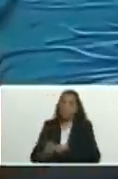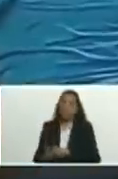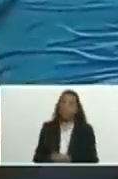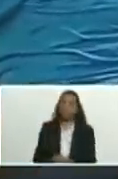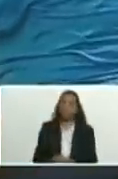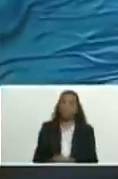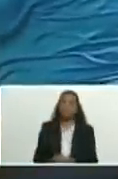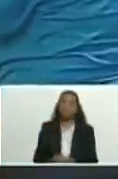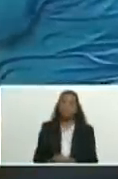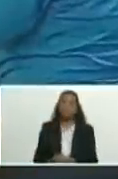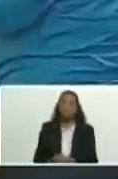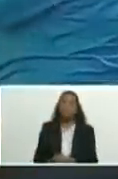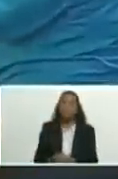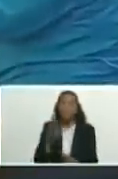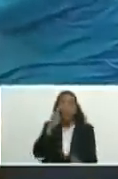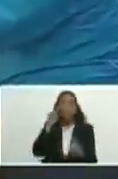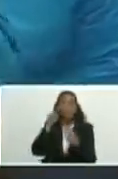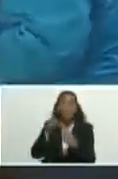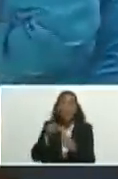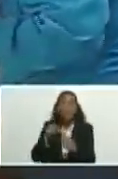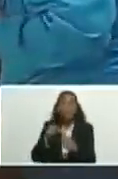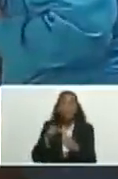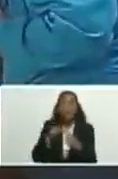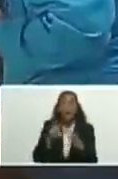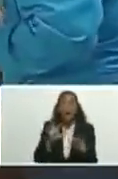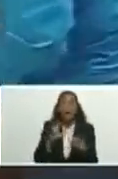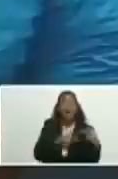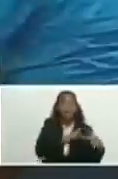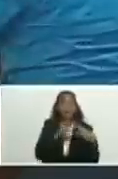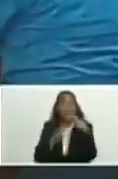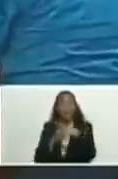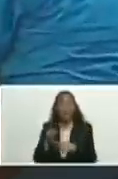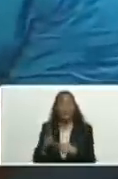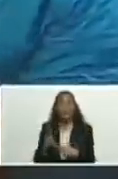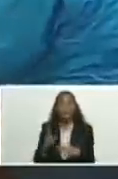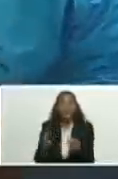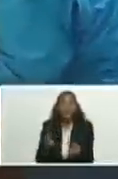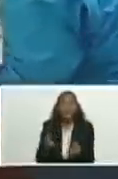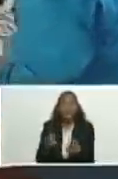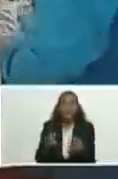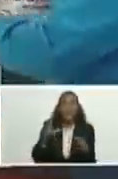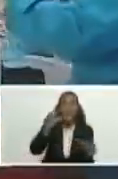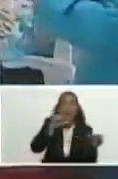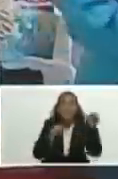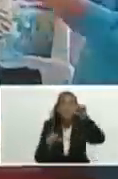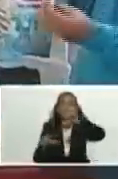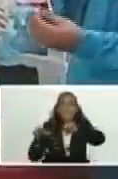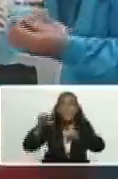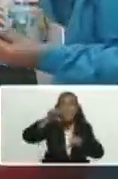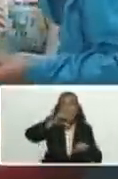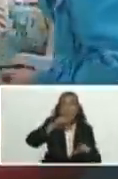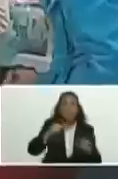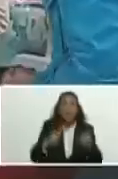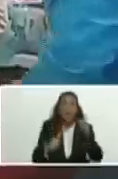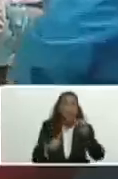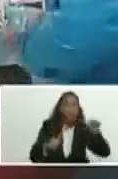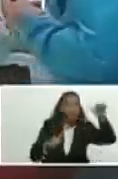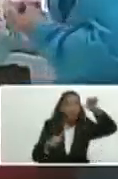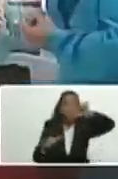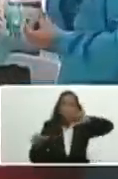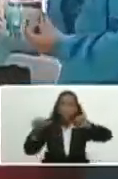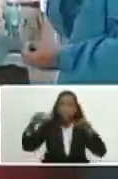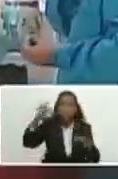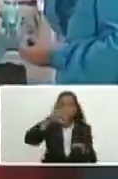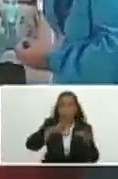y que está muy relacionado con el encadenamiento productivo, se trata de las mezclas de laminación o el aceite de laminación.